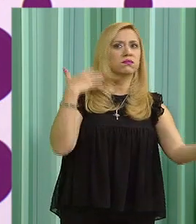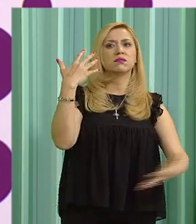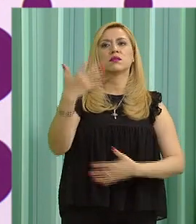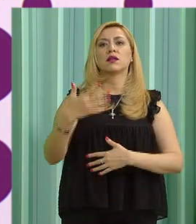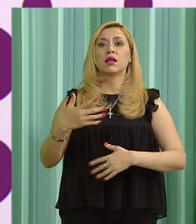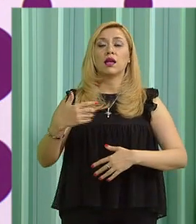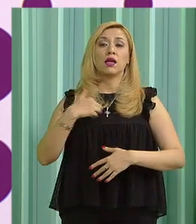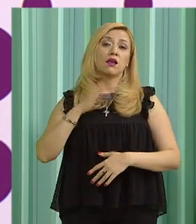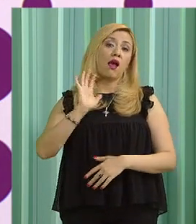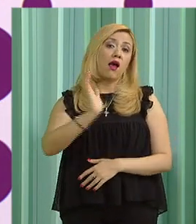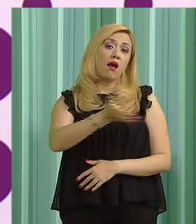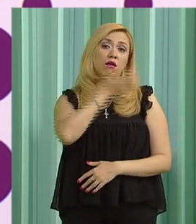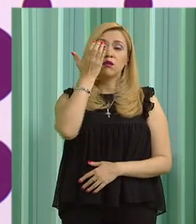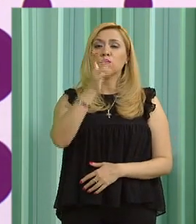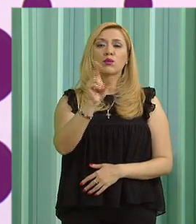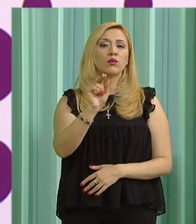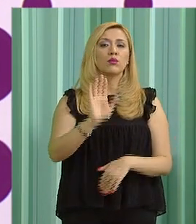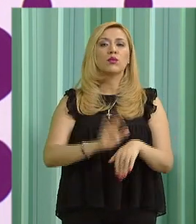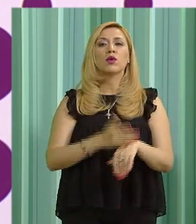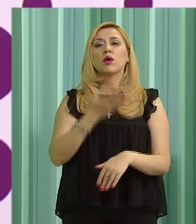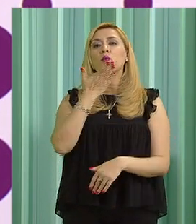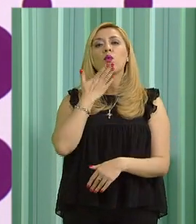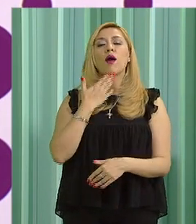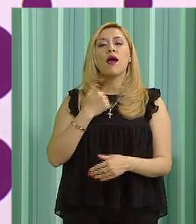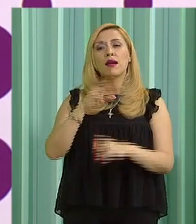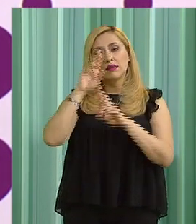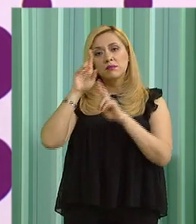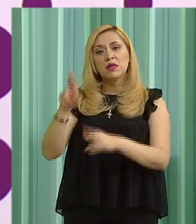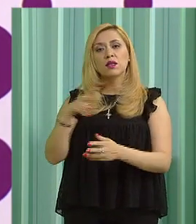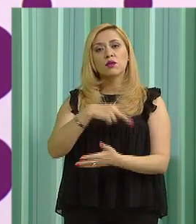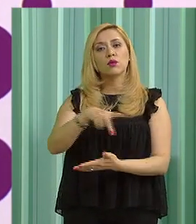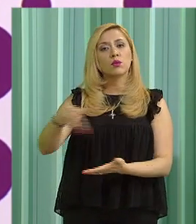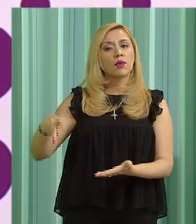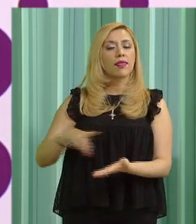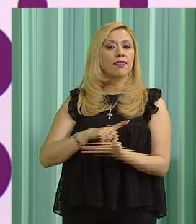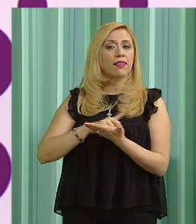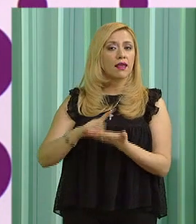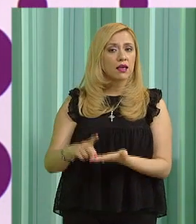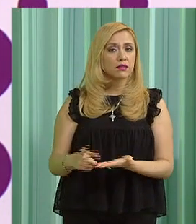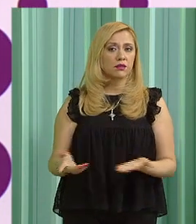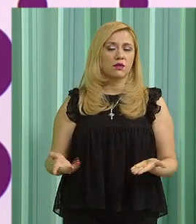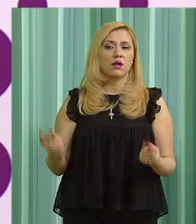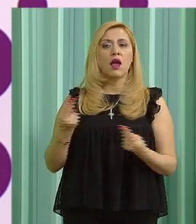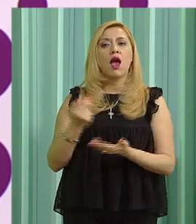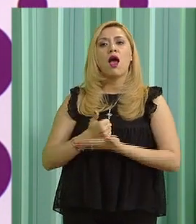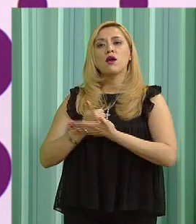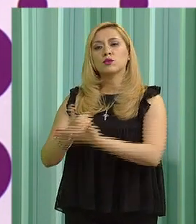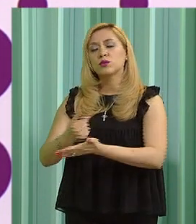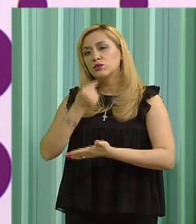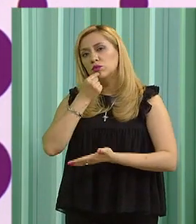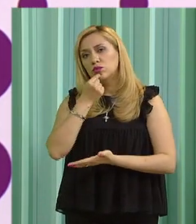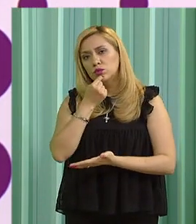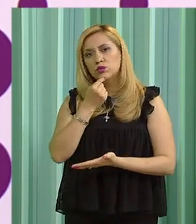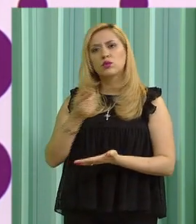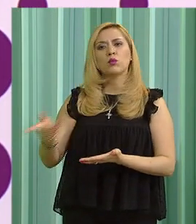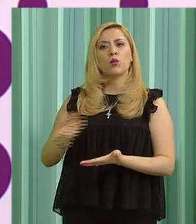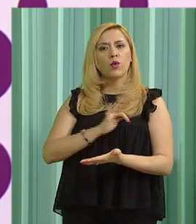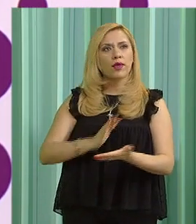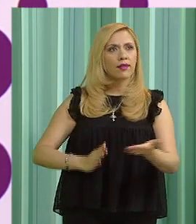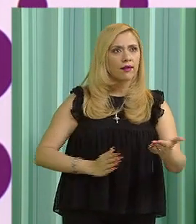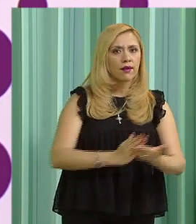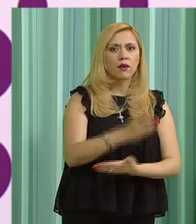sino precisamente por la vulneración de derechos, por lo que ayudar a que la infancia tenga acceso a todos estos